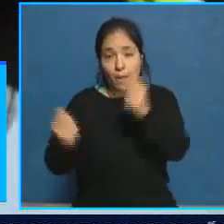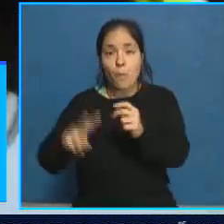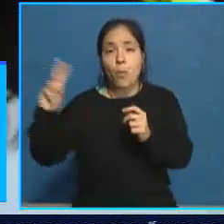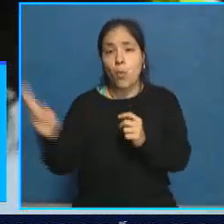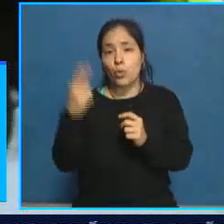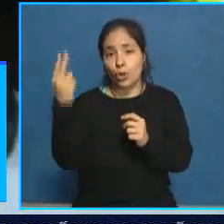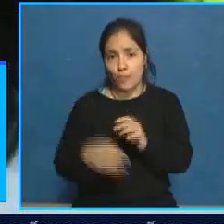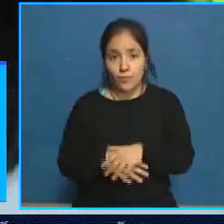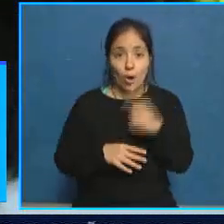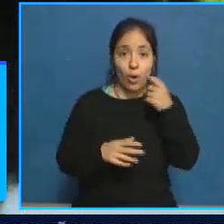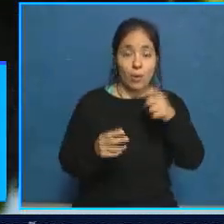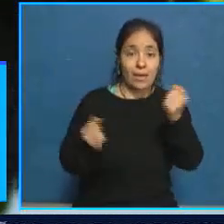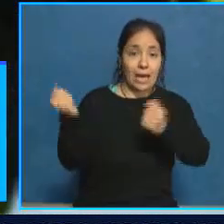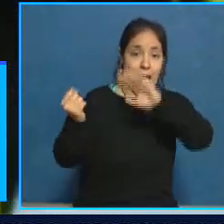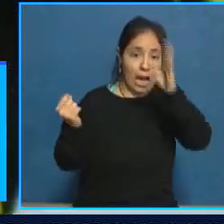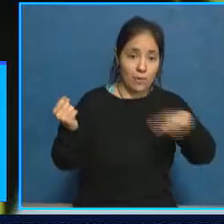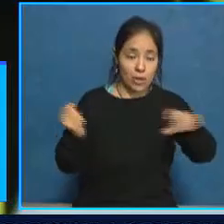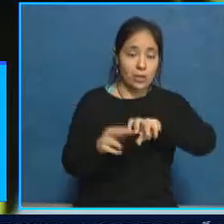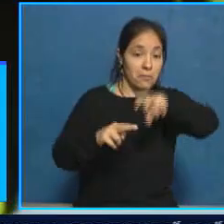Cuando él se bajó de la camioneta,